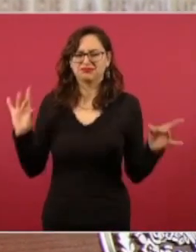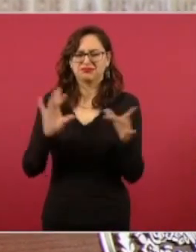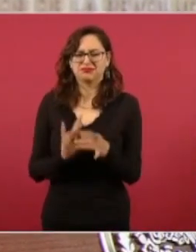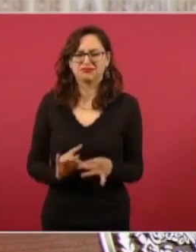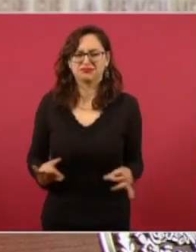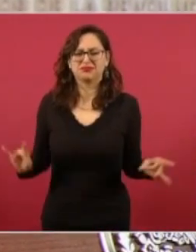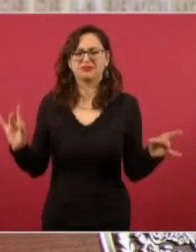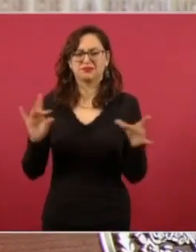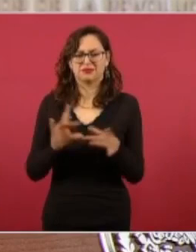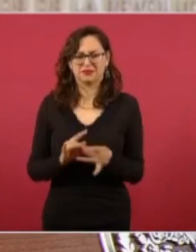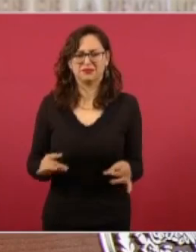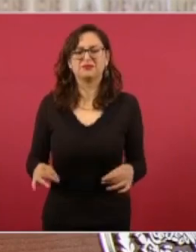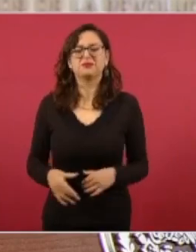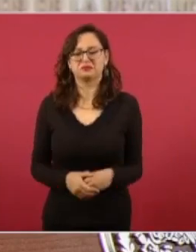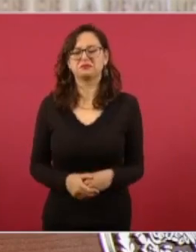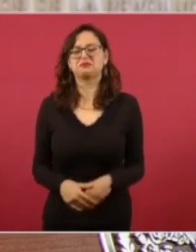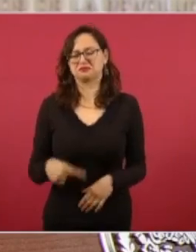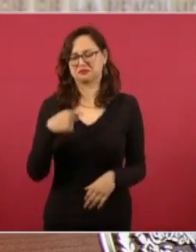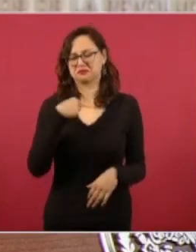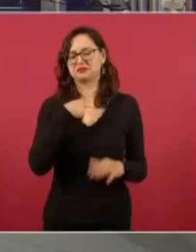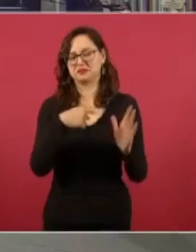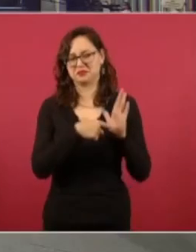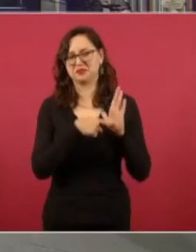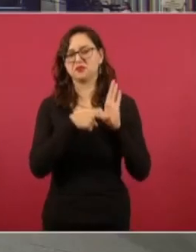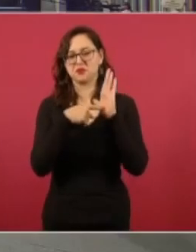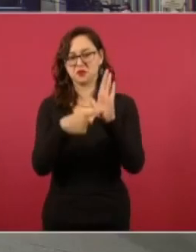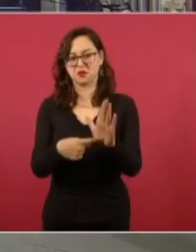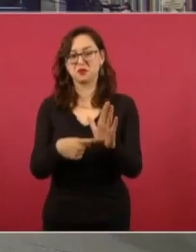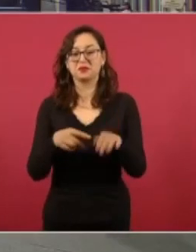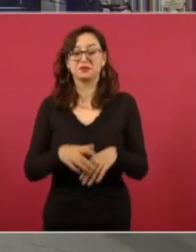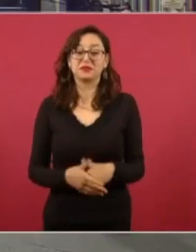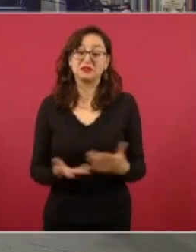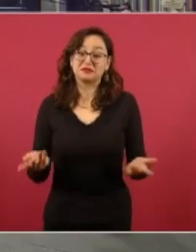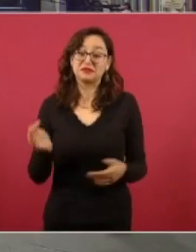Ya lo voy a perjudicar, pero ni modo.